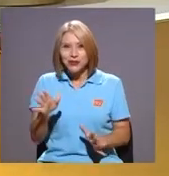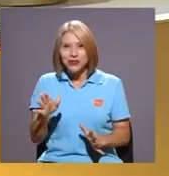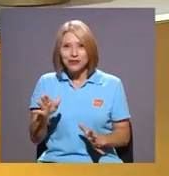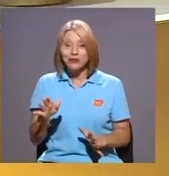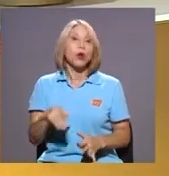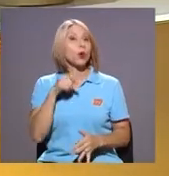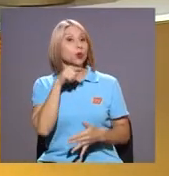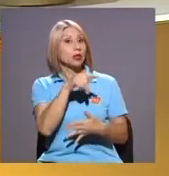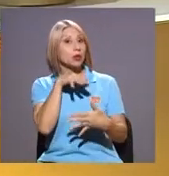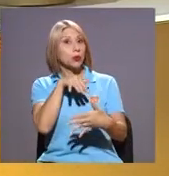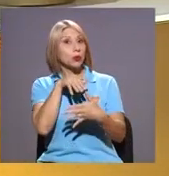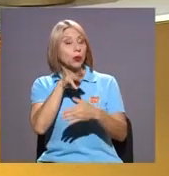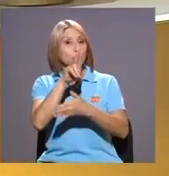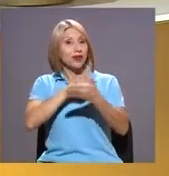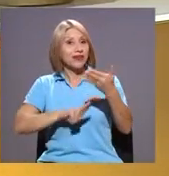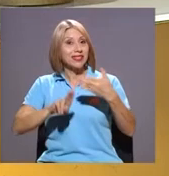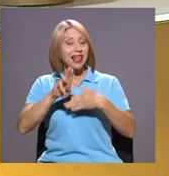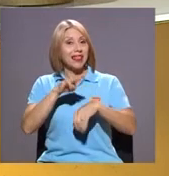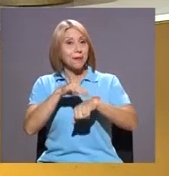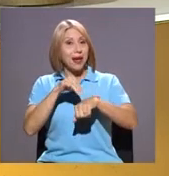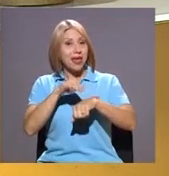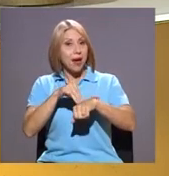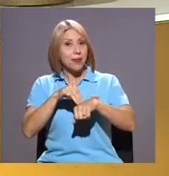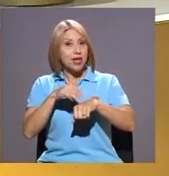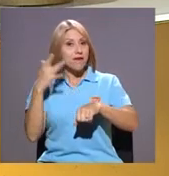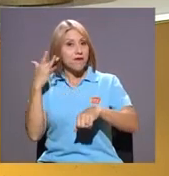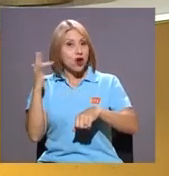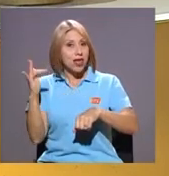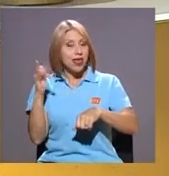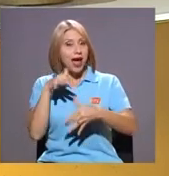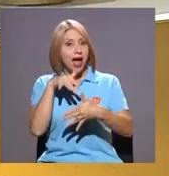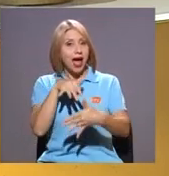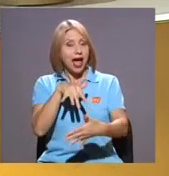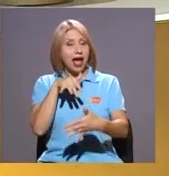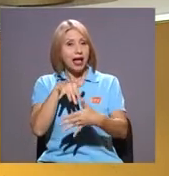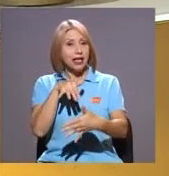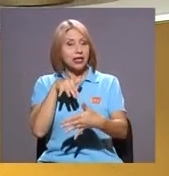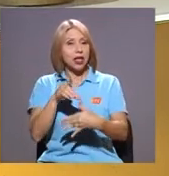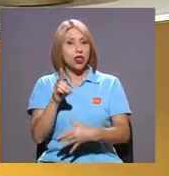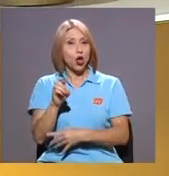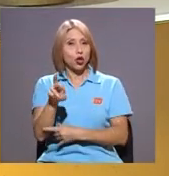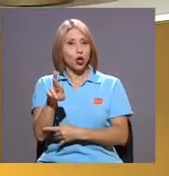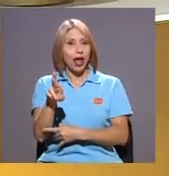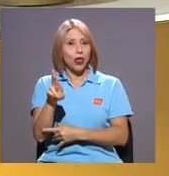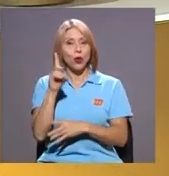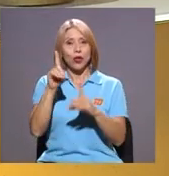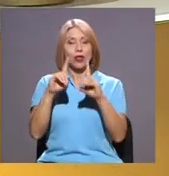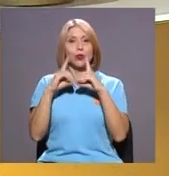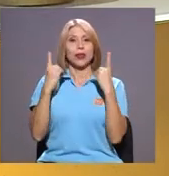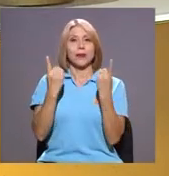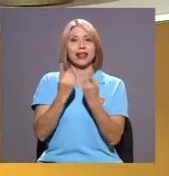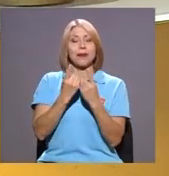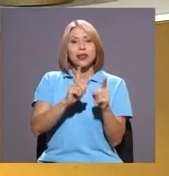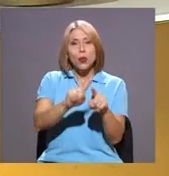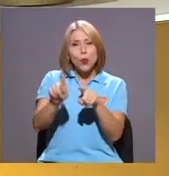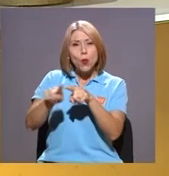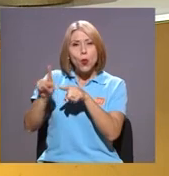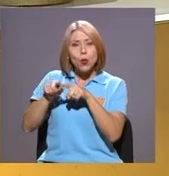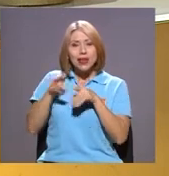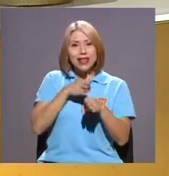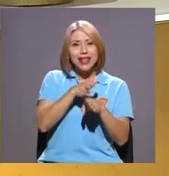la Universidad de Miami, en la Florida, haciendo un doctorado en un departamento multidisciplinario. ¿Fue